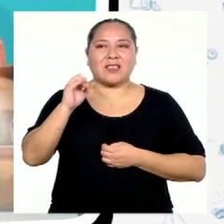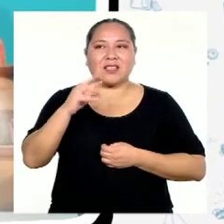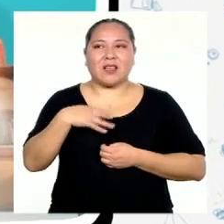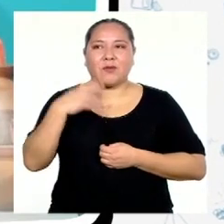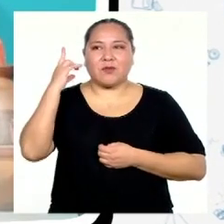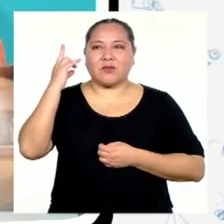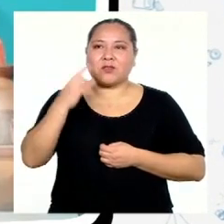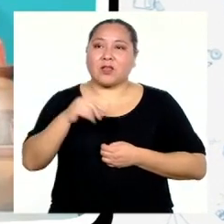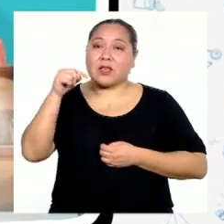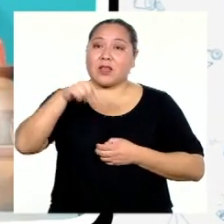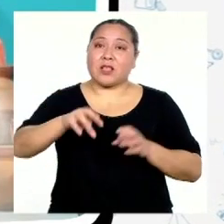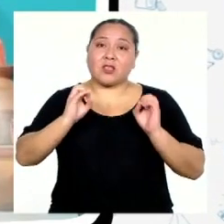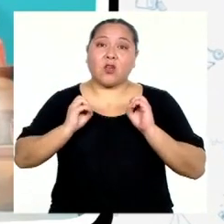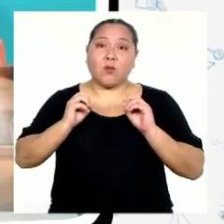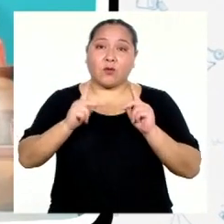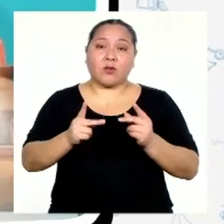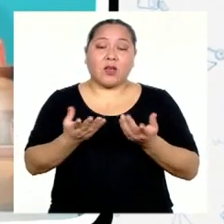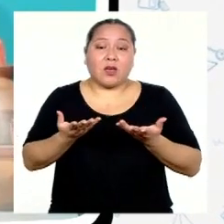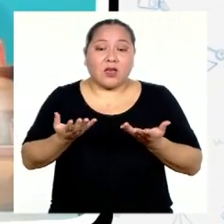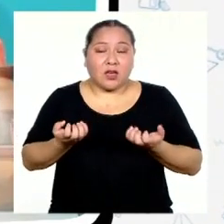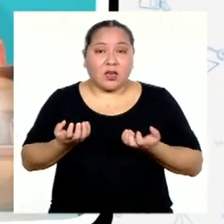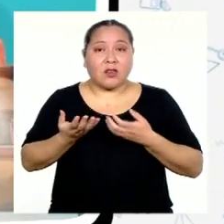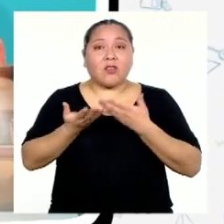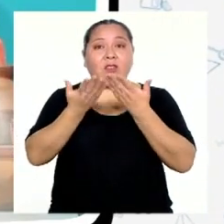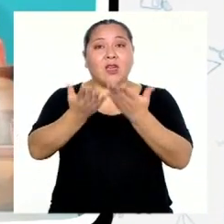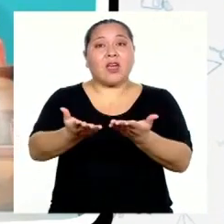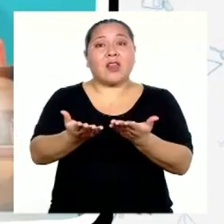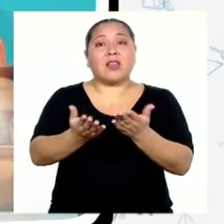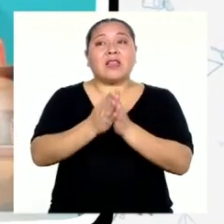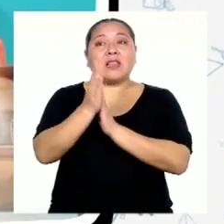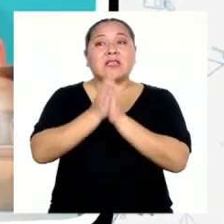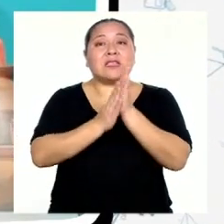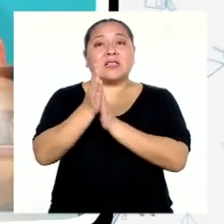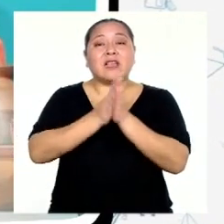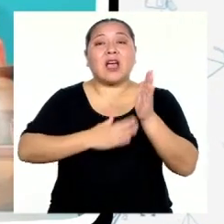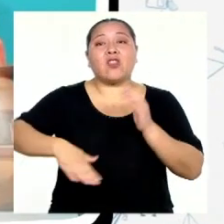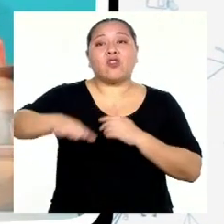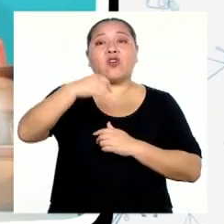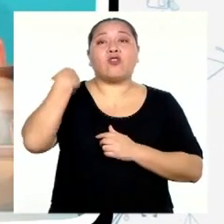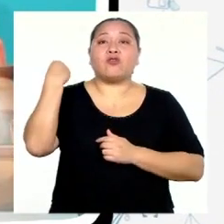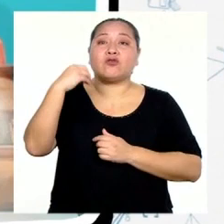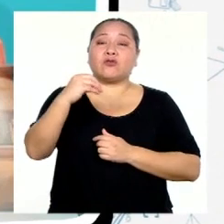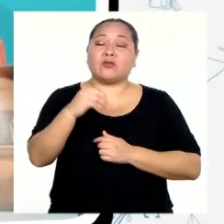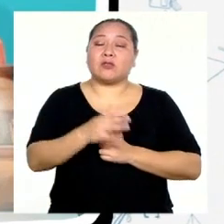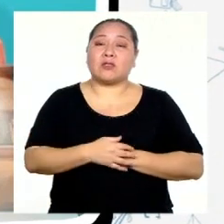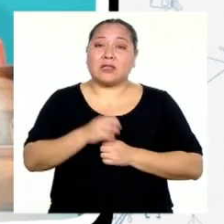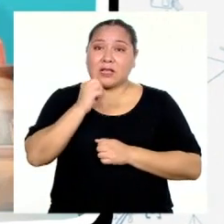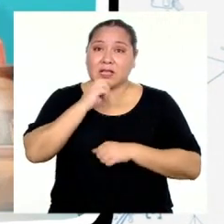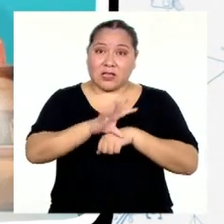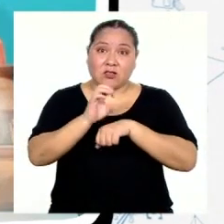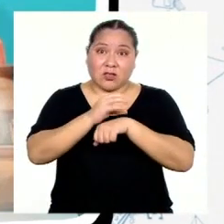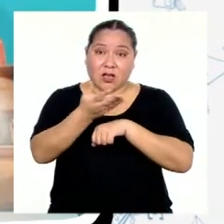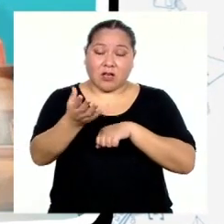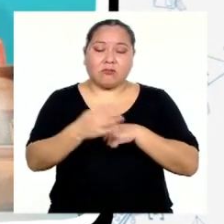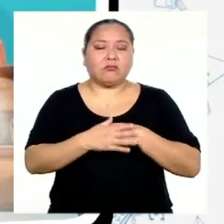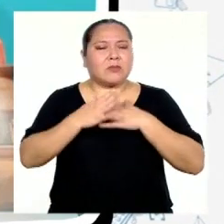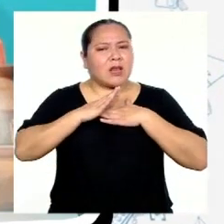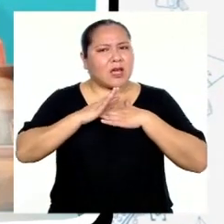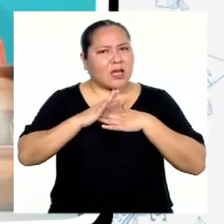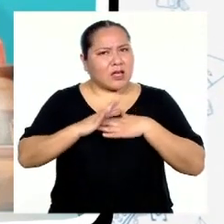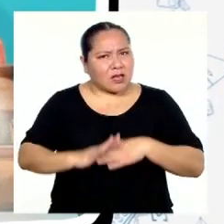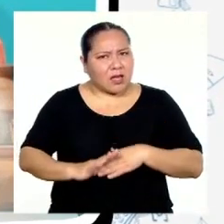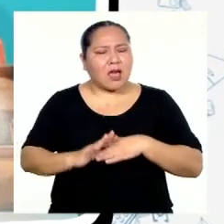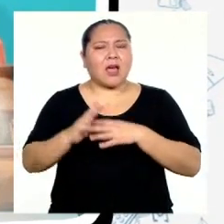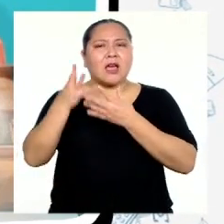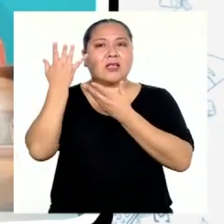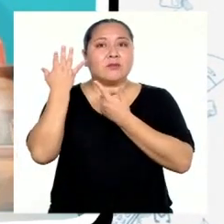esta oportunidad quiero decirles a todos los adolescentes del Perú de todas las regiones que debemos de tener mucha tranquilidad y esperar a que esto